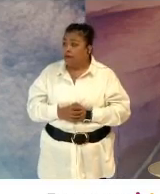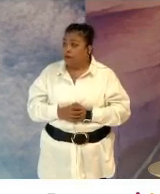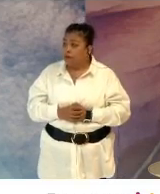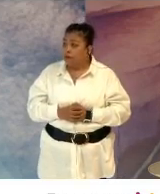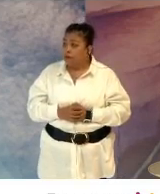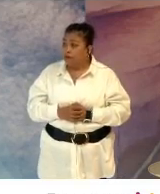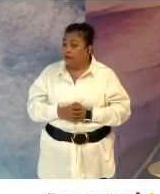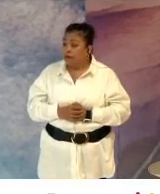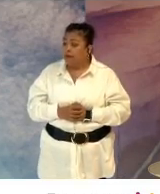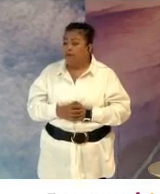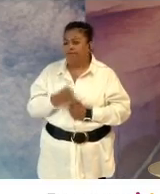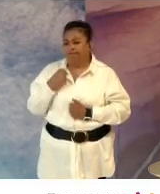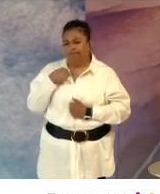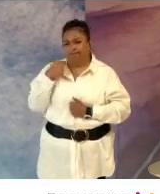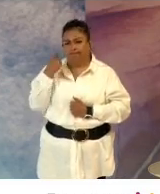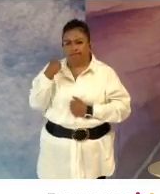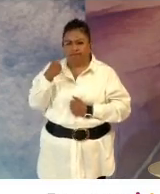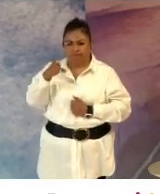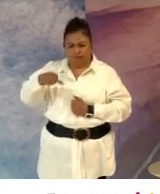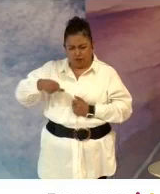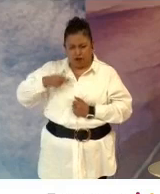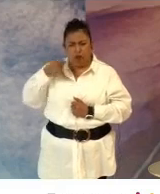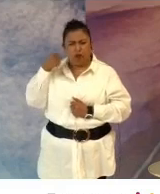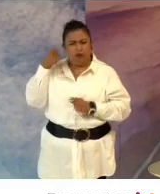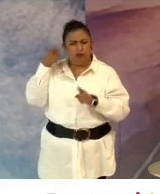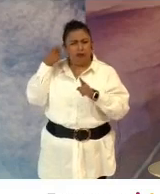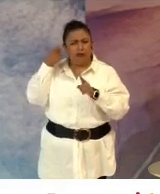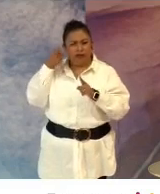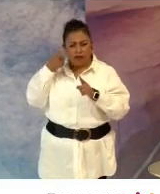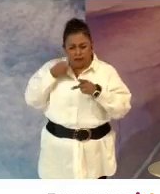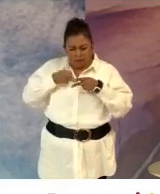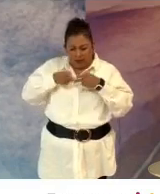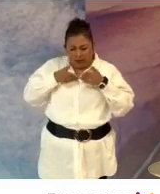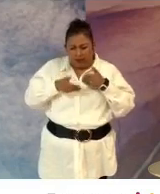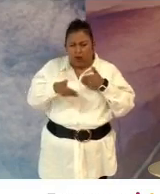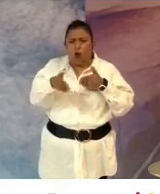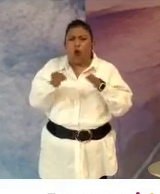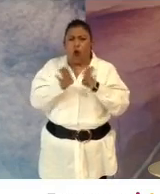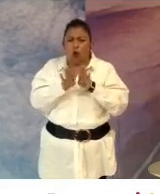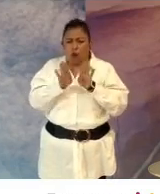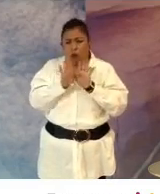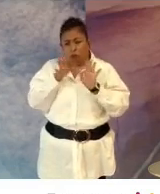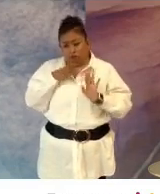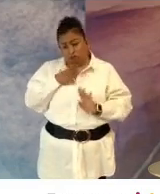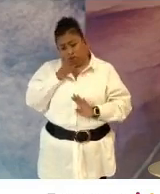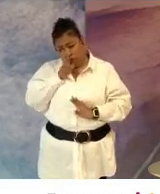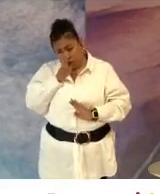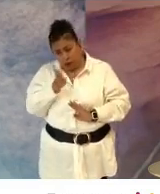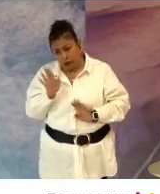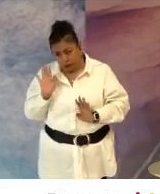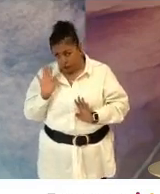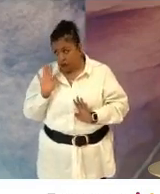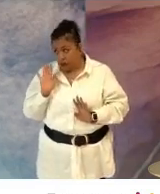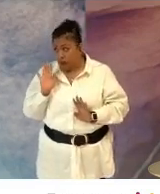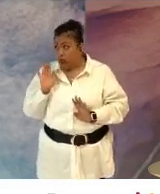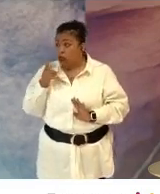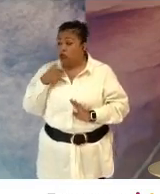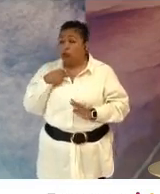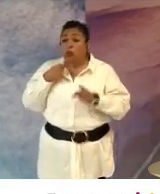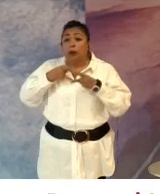Entonces, me preguntas cuál es el punto de salida. Y yo diría, yo